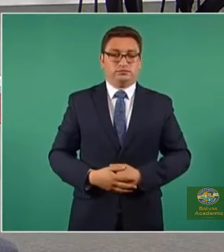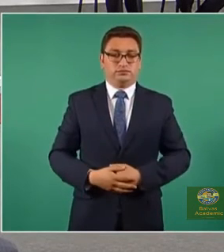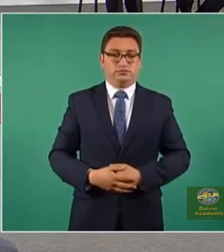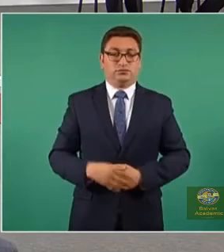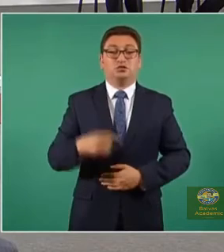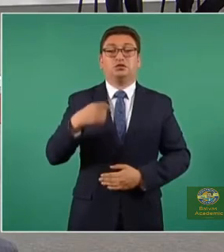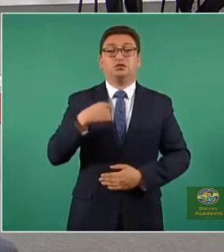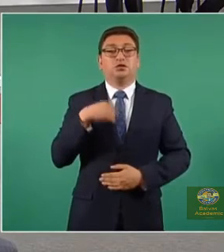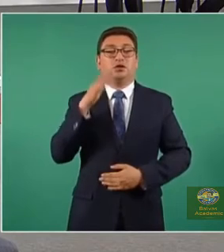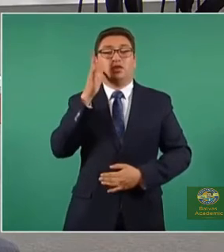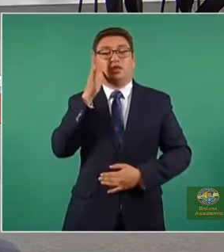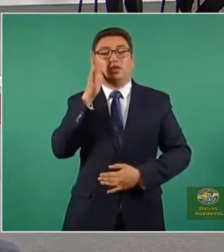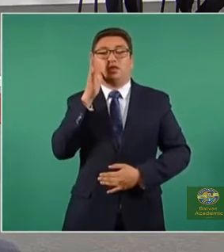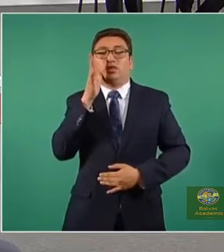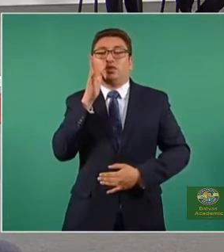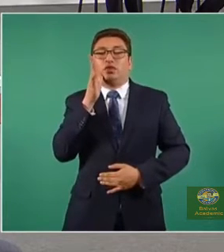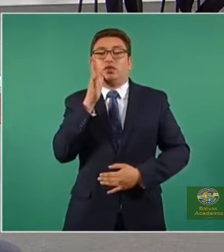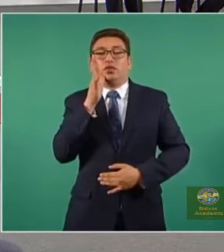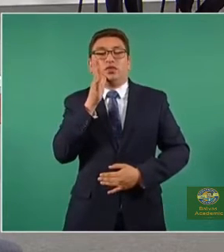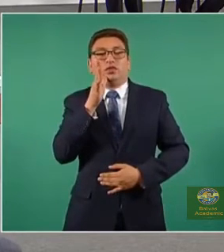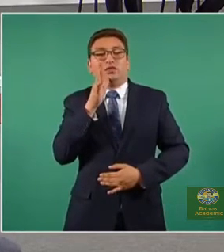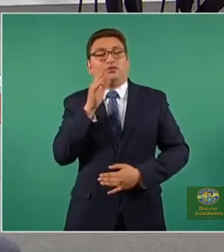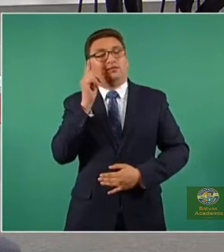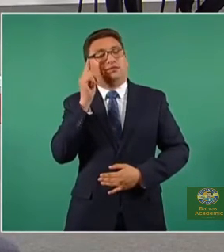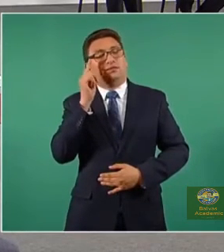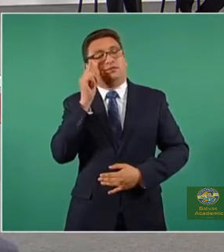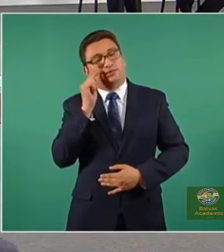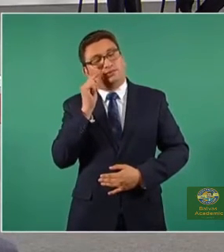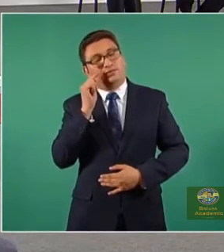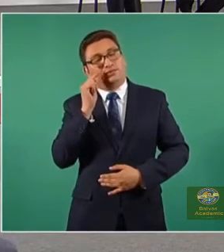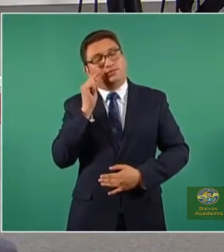Estaba yo a punto de echarme un coyotito.